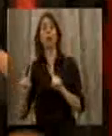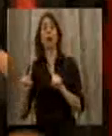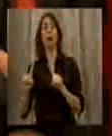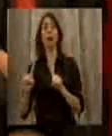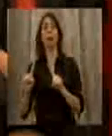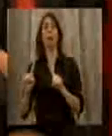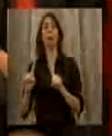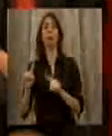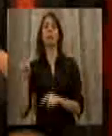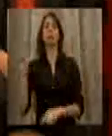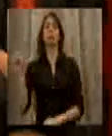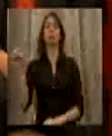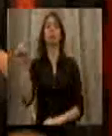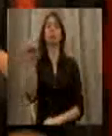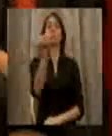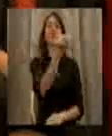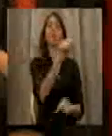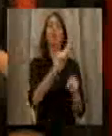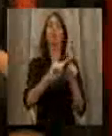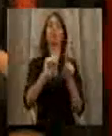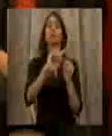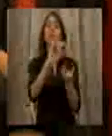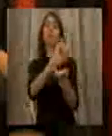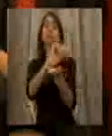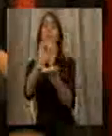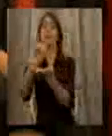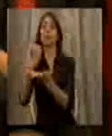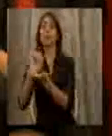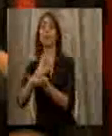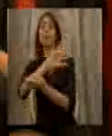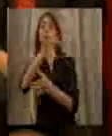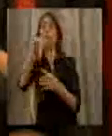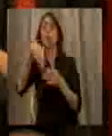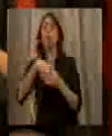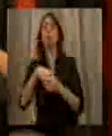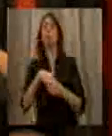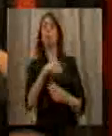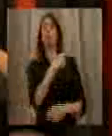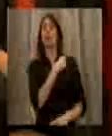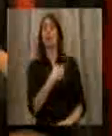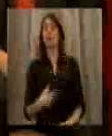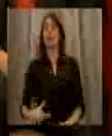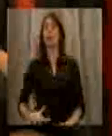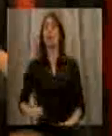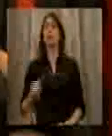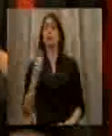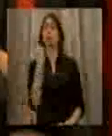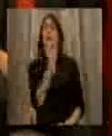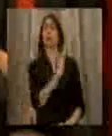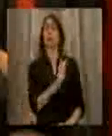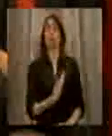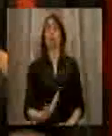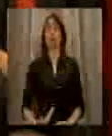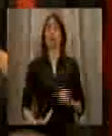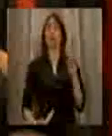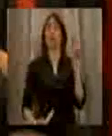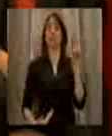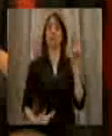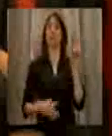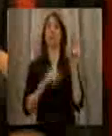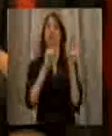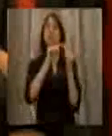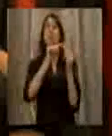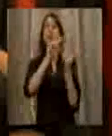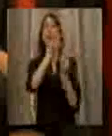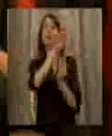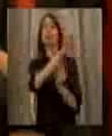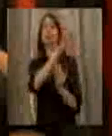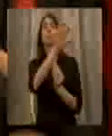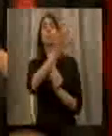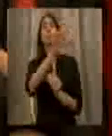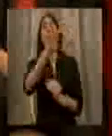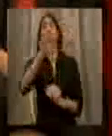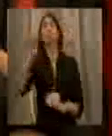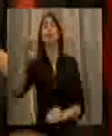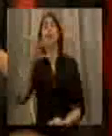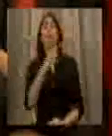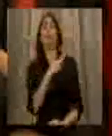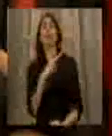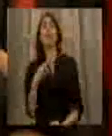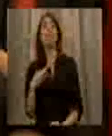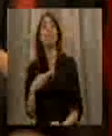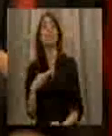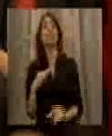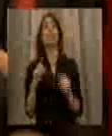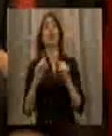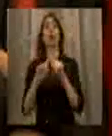con distintas instituciones al interior del gobierno, primero con la Presidencia, posteriormente con el resto de los ministerios, también con